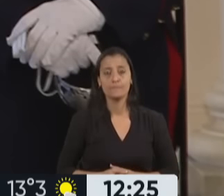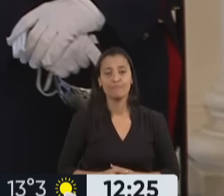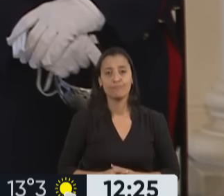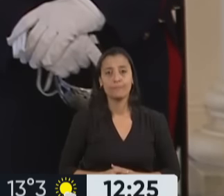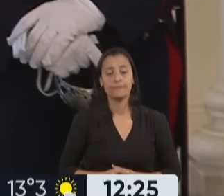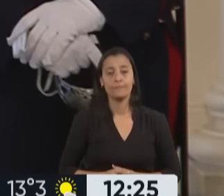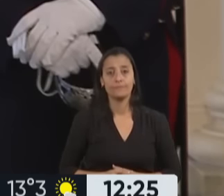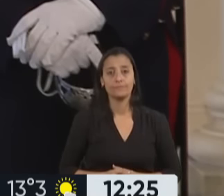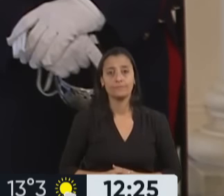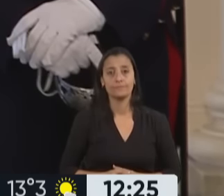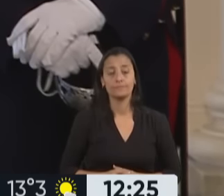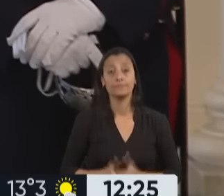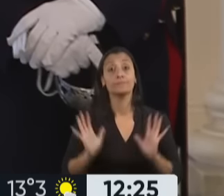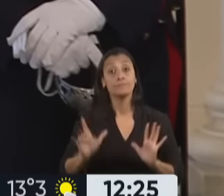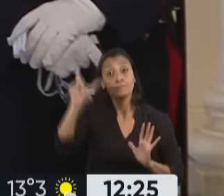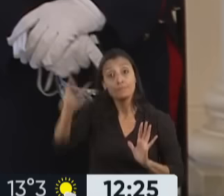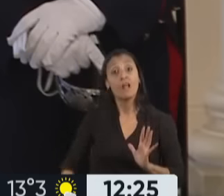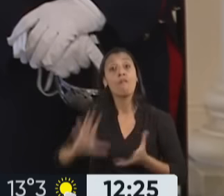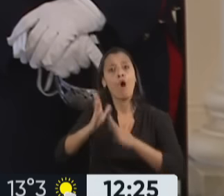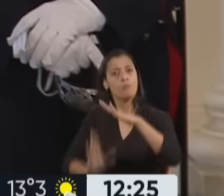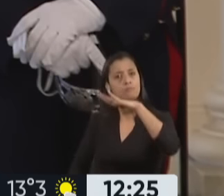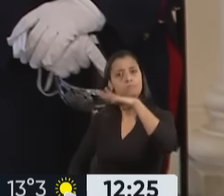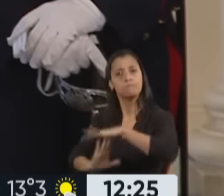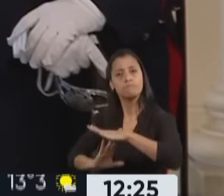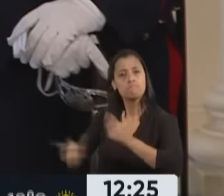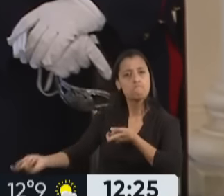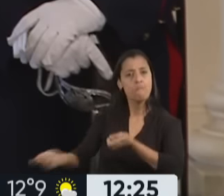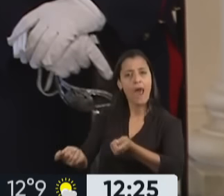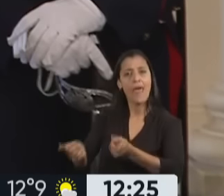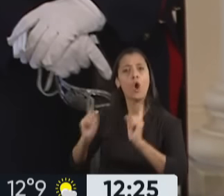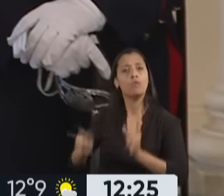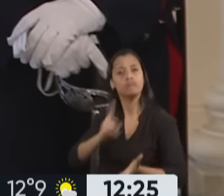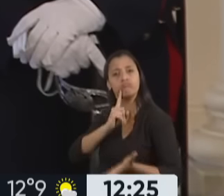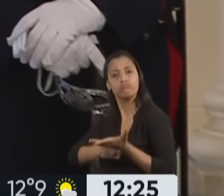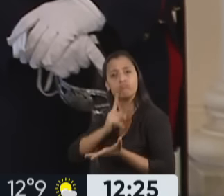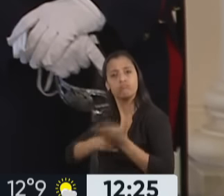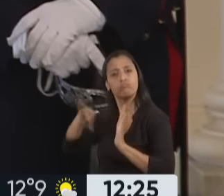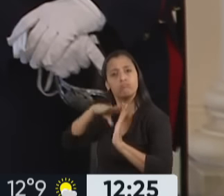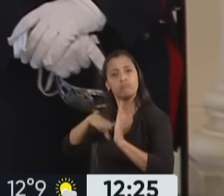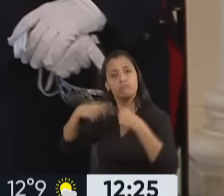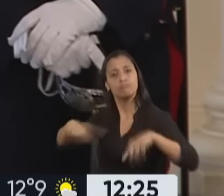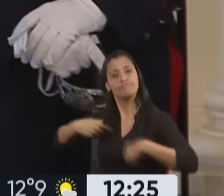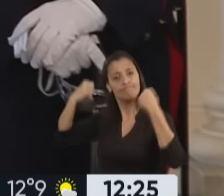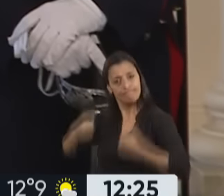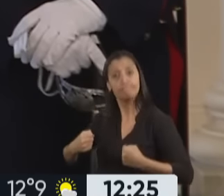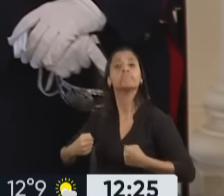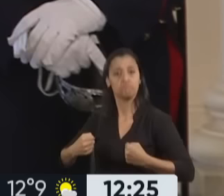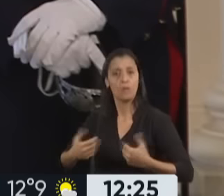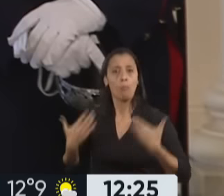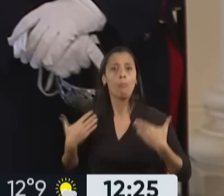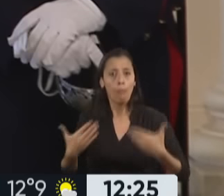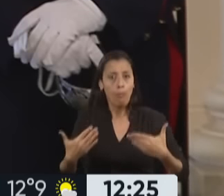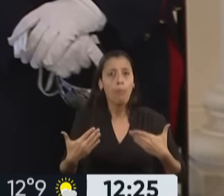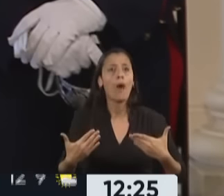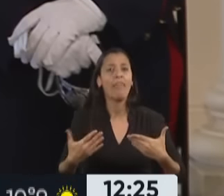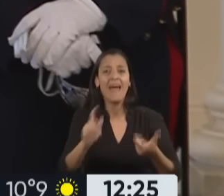En base a ese liderazgo y el poder de decisión que tenía, pudo realizar la más